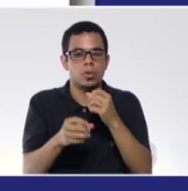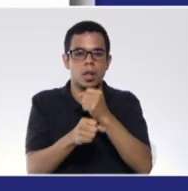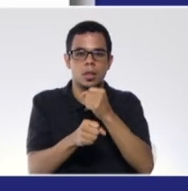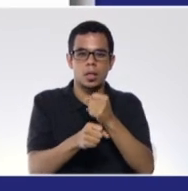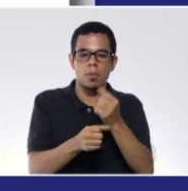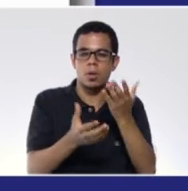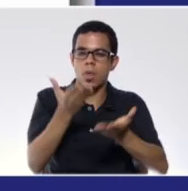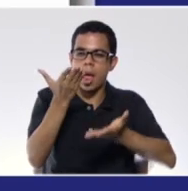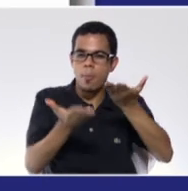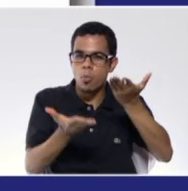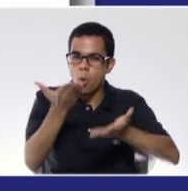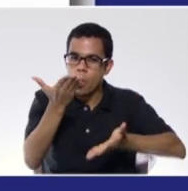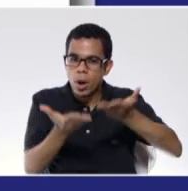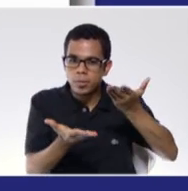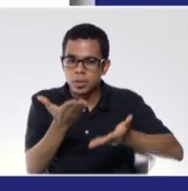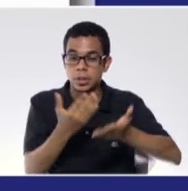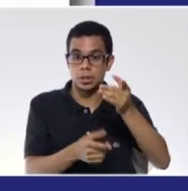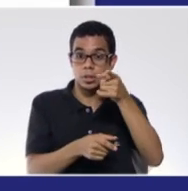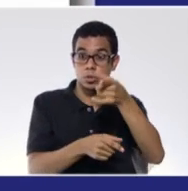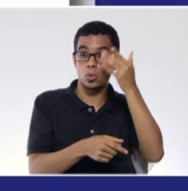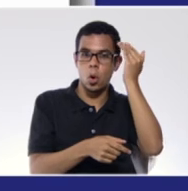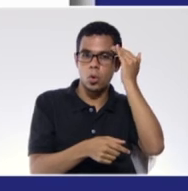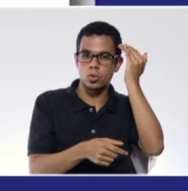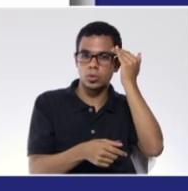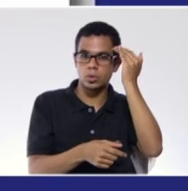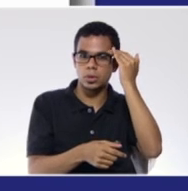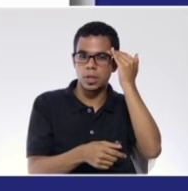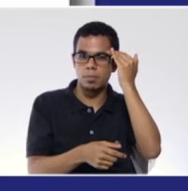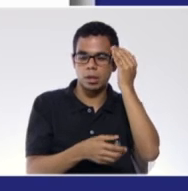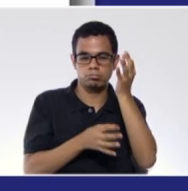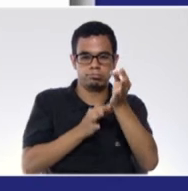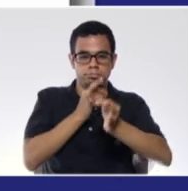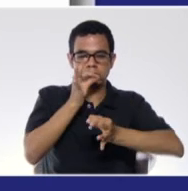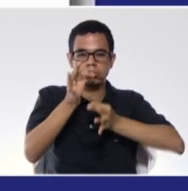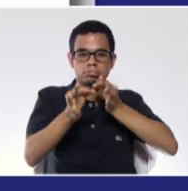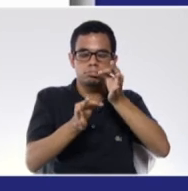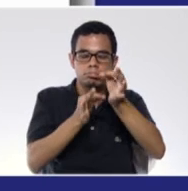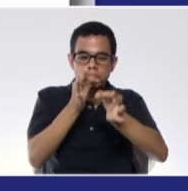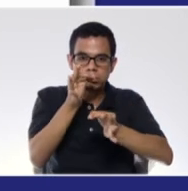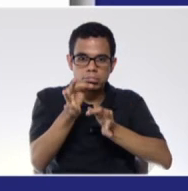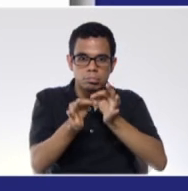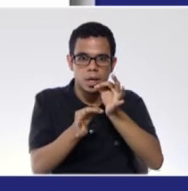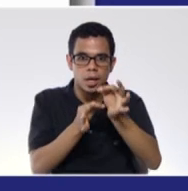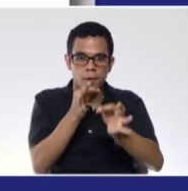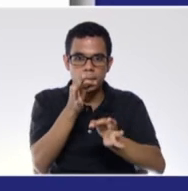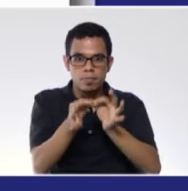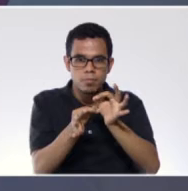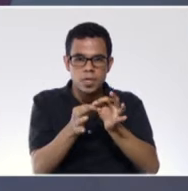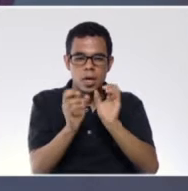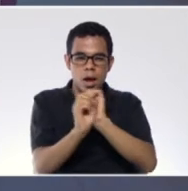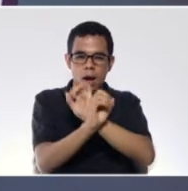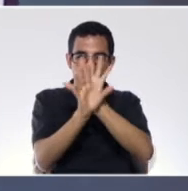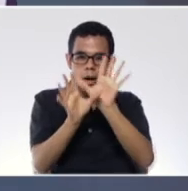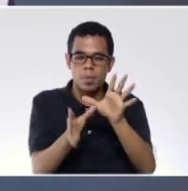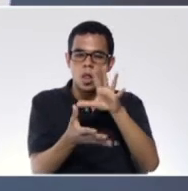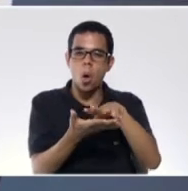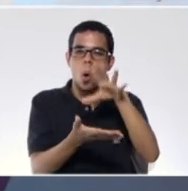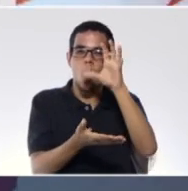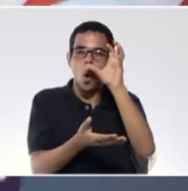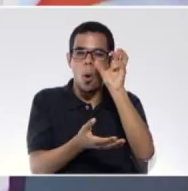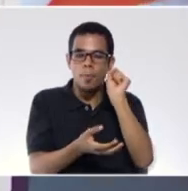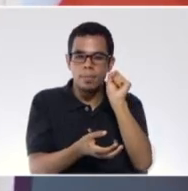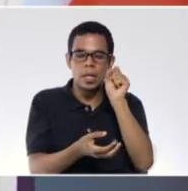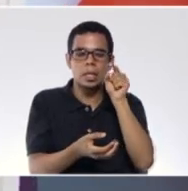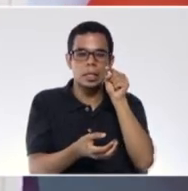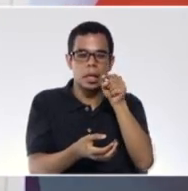probabilidad y de esa ganar. es una manera de que ellos puedan expresar todo lo relacionado a este referente teórico práctico. Asimismo,